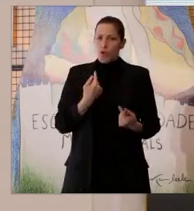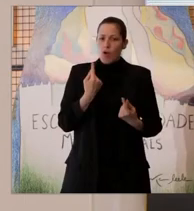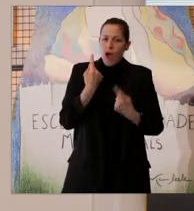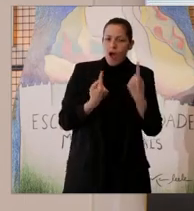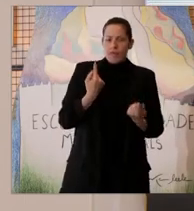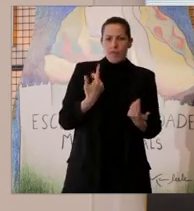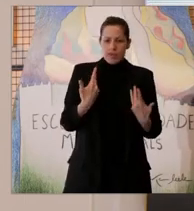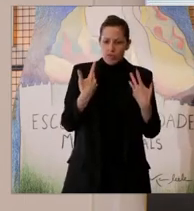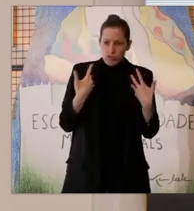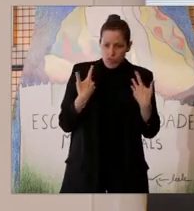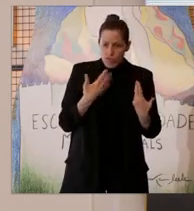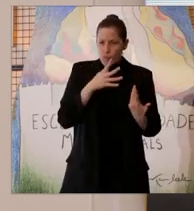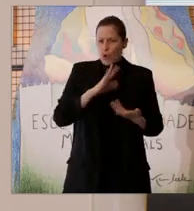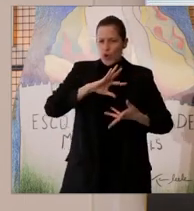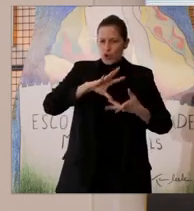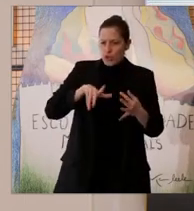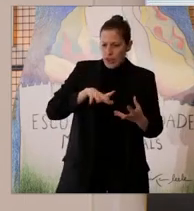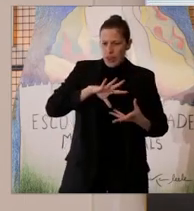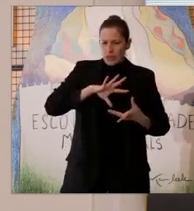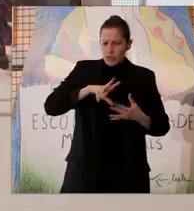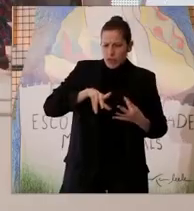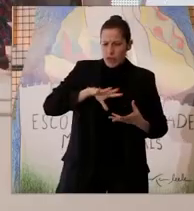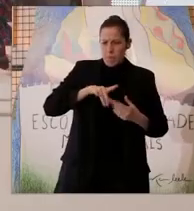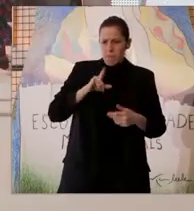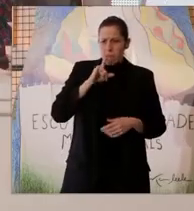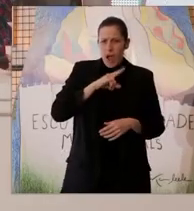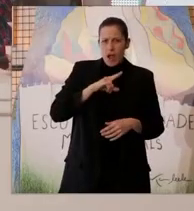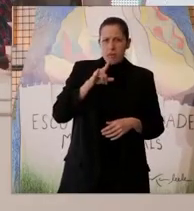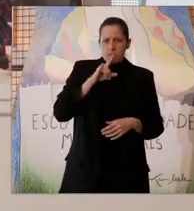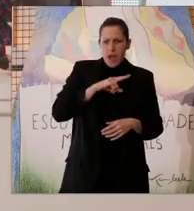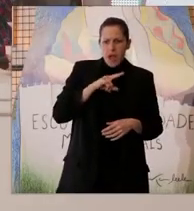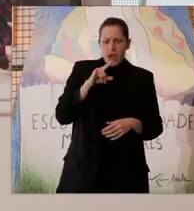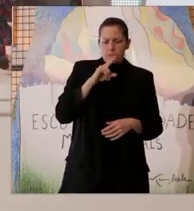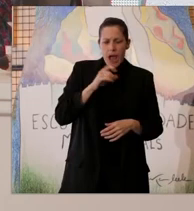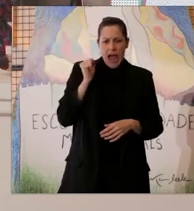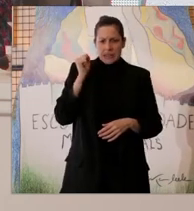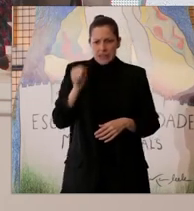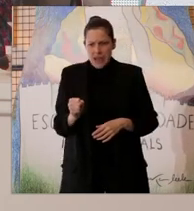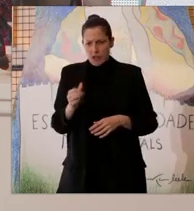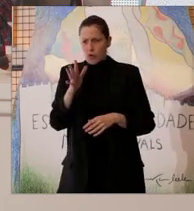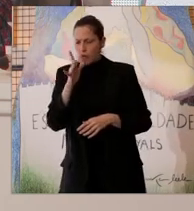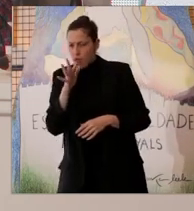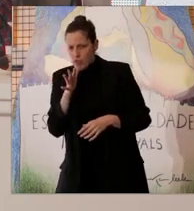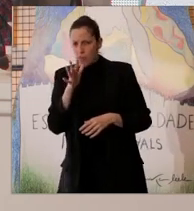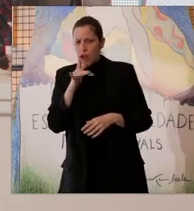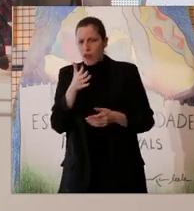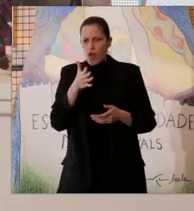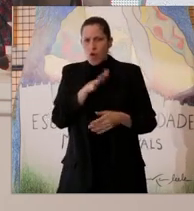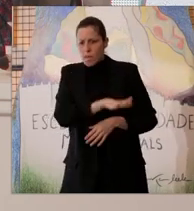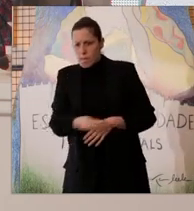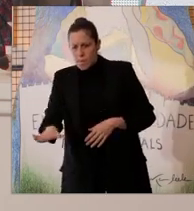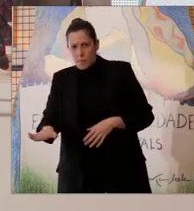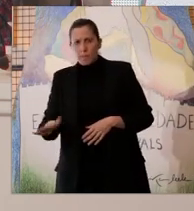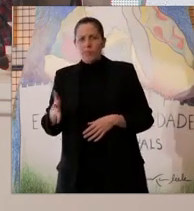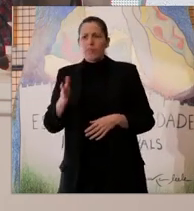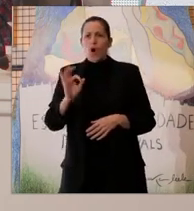malas es decir yo no trabajo nunca con buenas noticias todos son feminicidios violaciones violaciones a menores violaciones